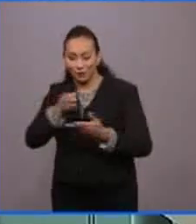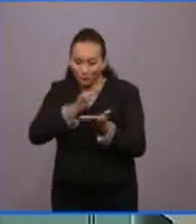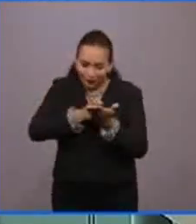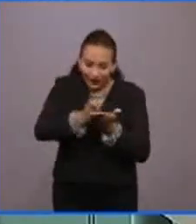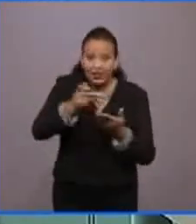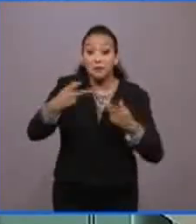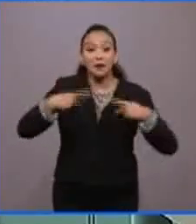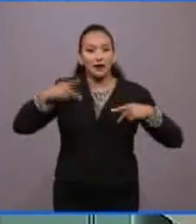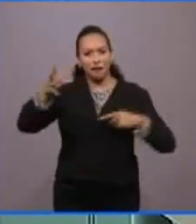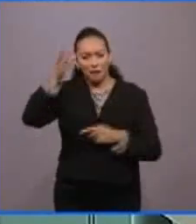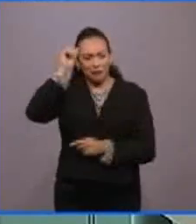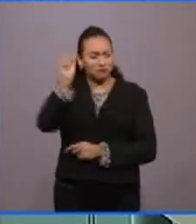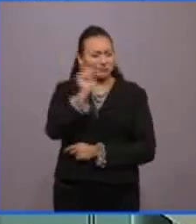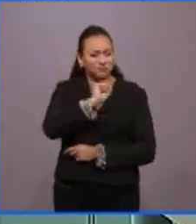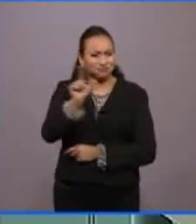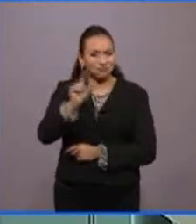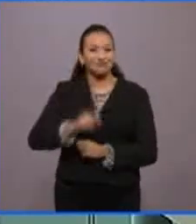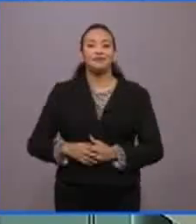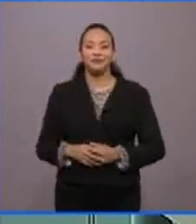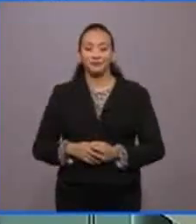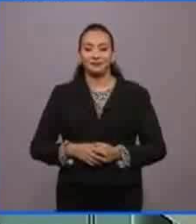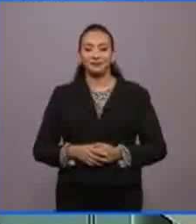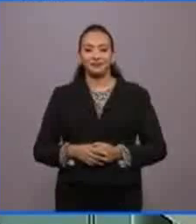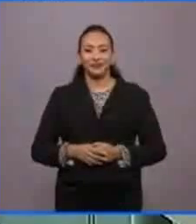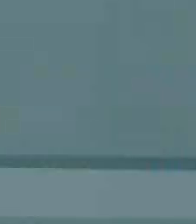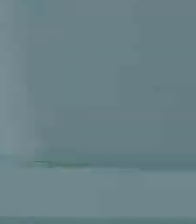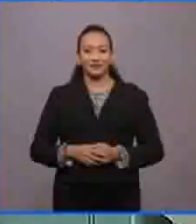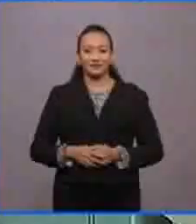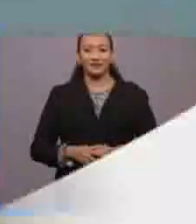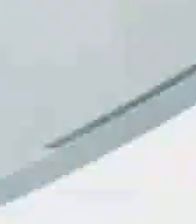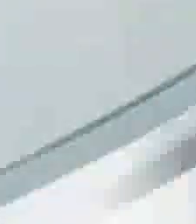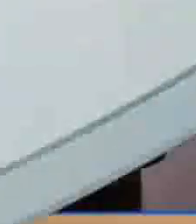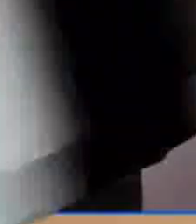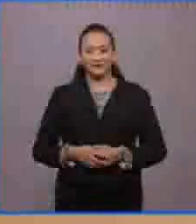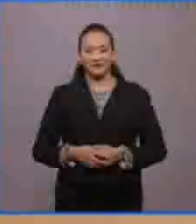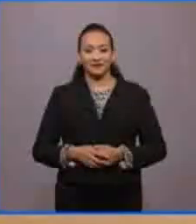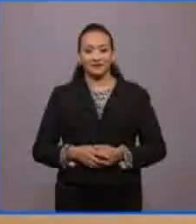de quienes integran esos órganos jurisdiccionales.